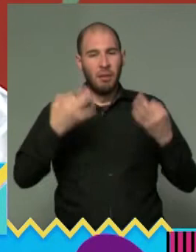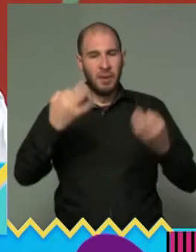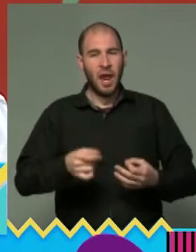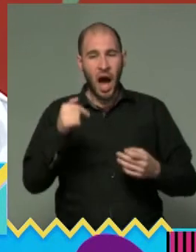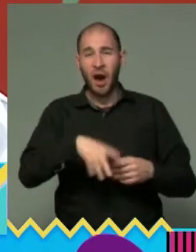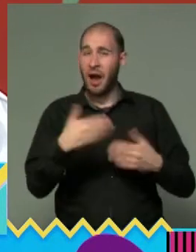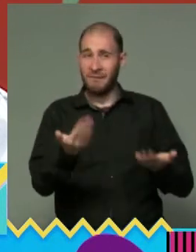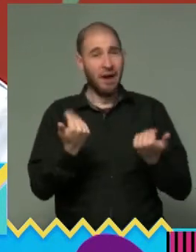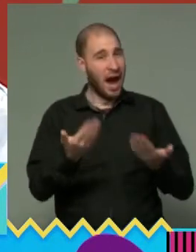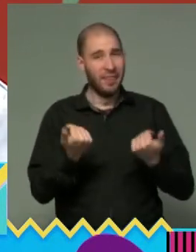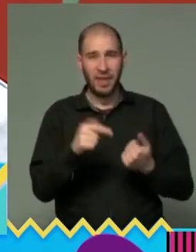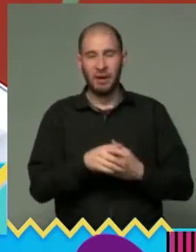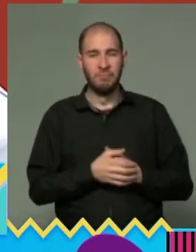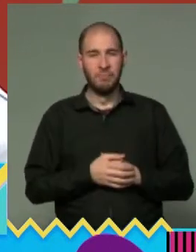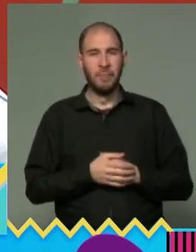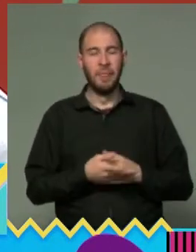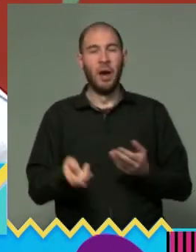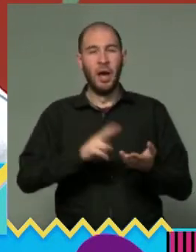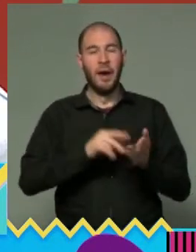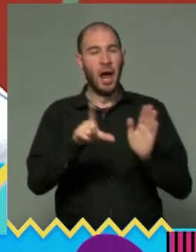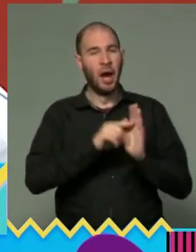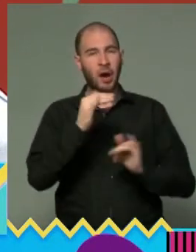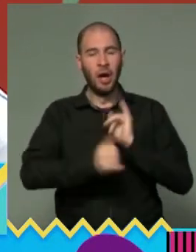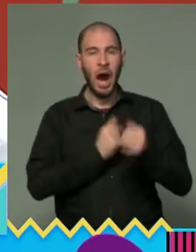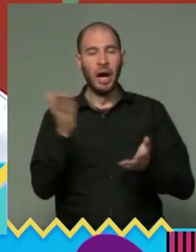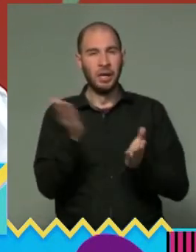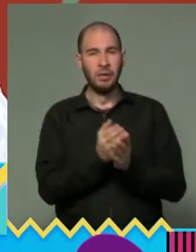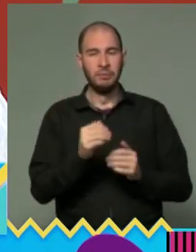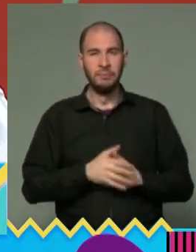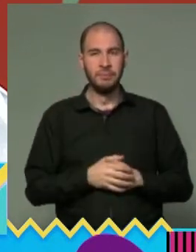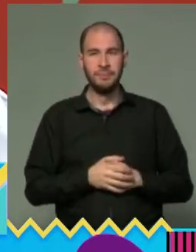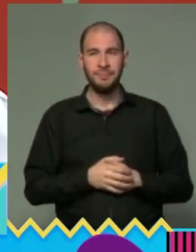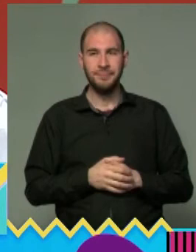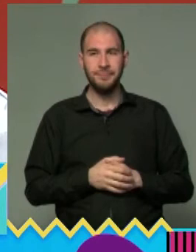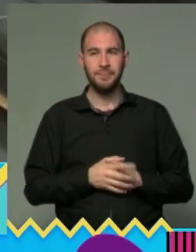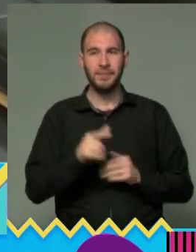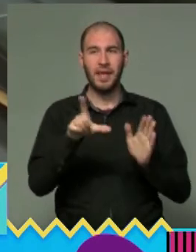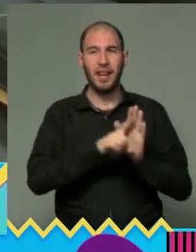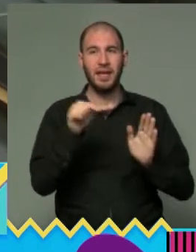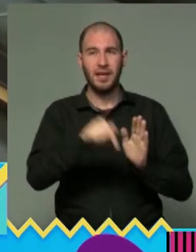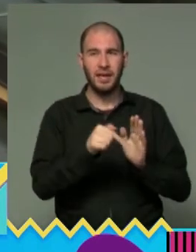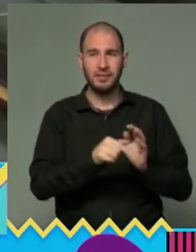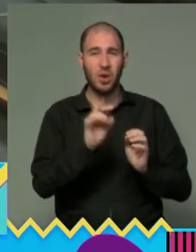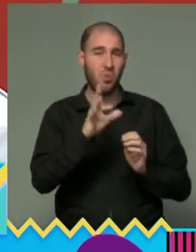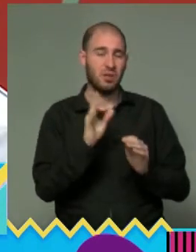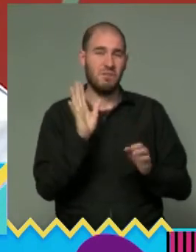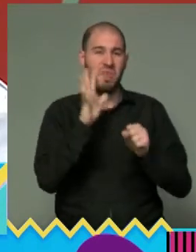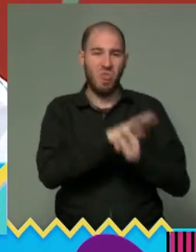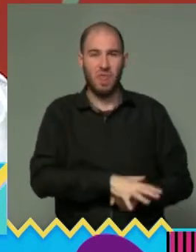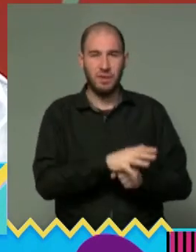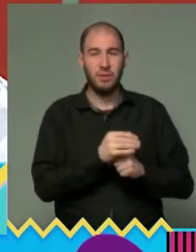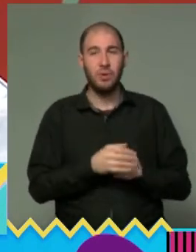muy ausente, y que bueno, volviendo a la ley de sanciones, es una ley meramente represiva que